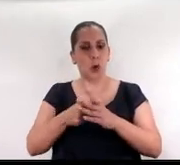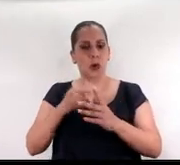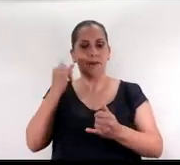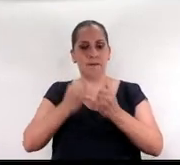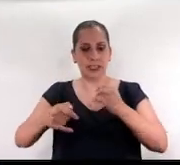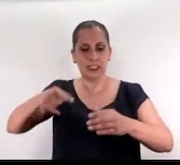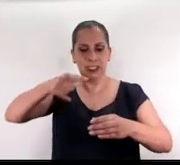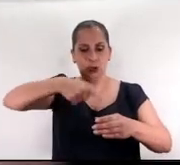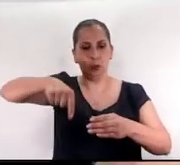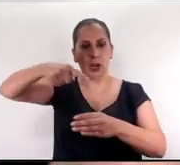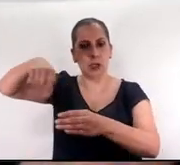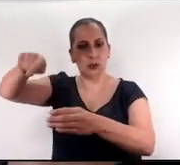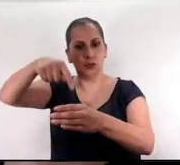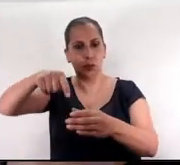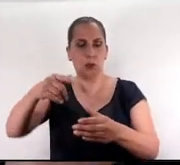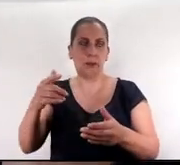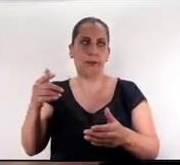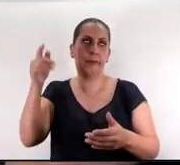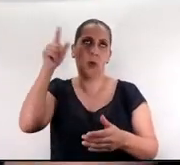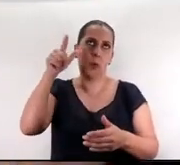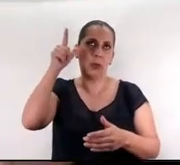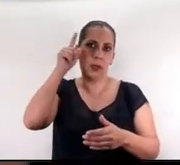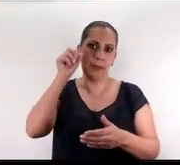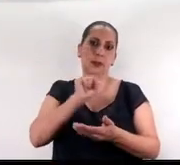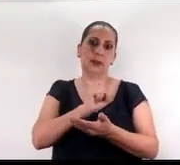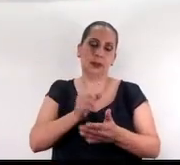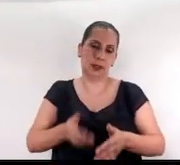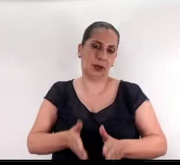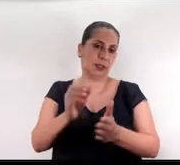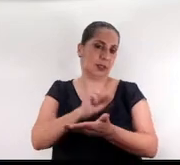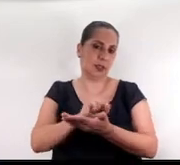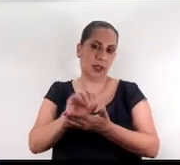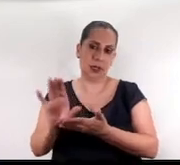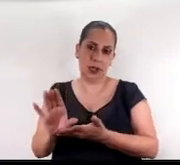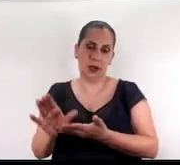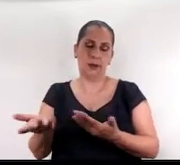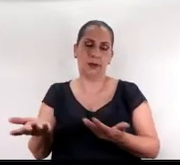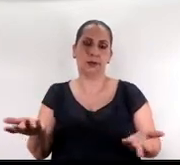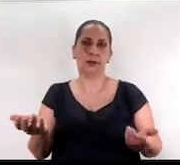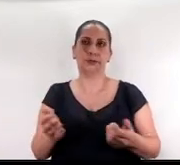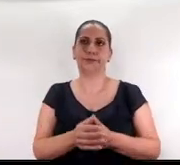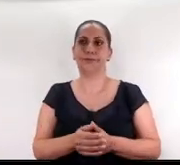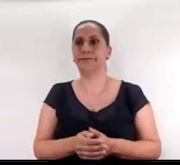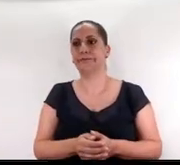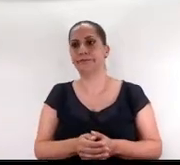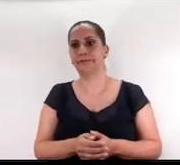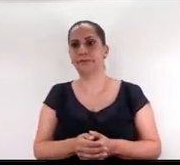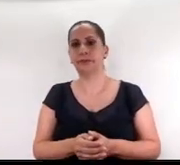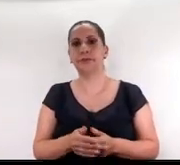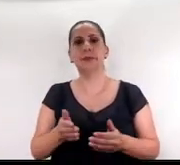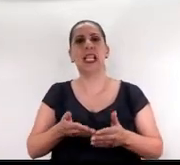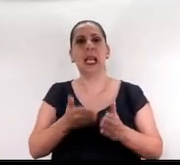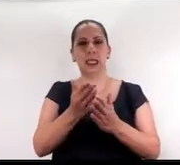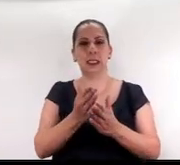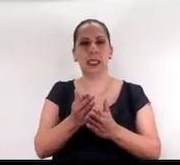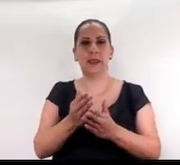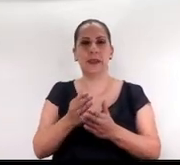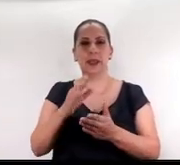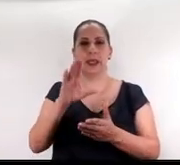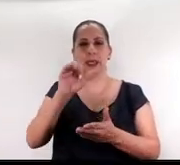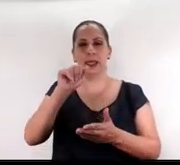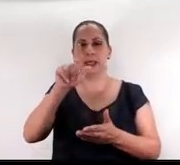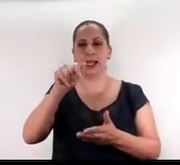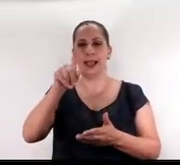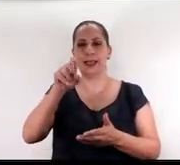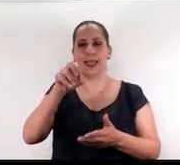circunvalación, por supuesto la carretera a San Carlos, la carretera, digamos,